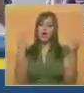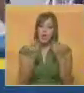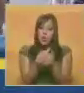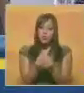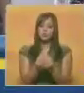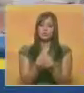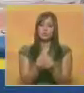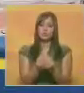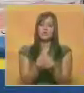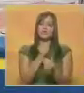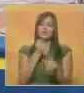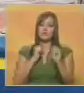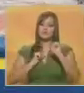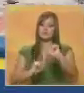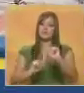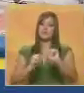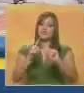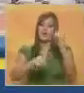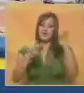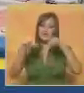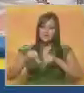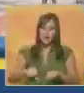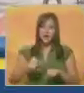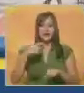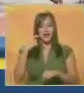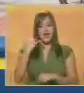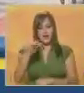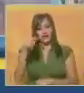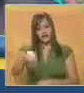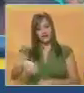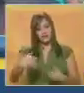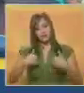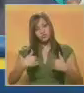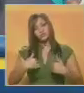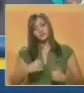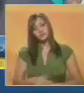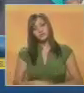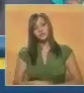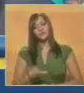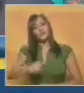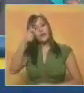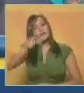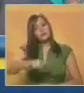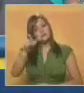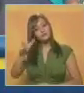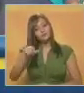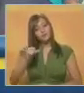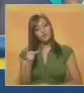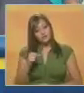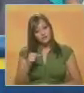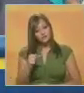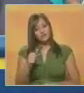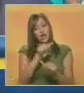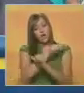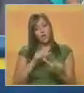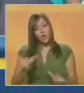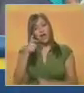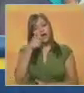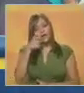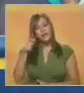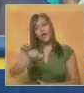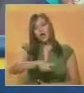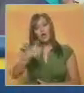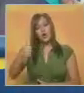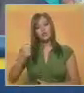en el combate de los delitos que se cometen en la zona pero más presencia por parte por verdadero función de la guardia y de